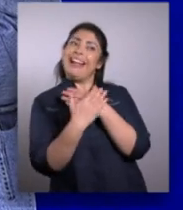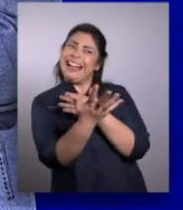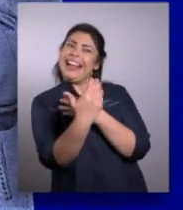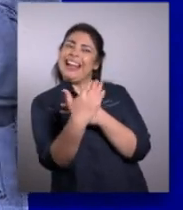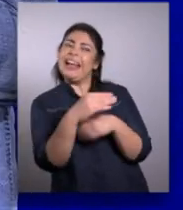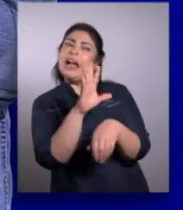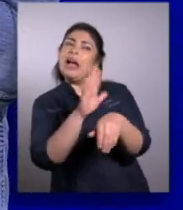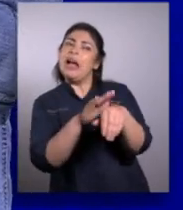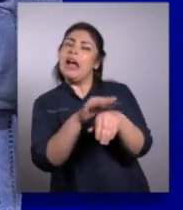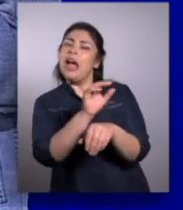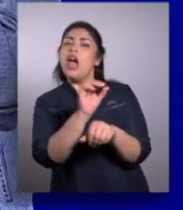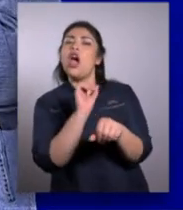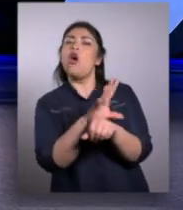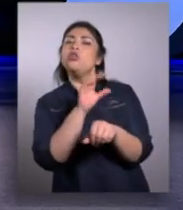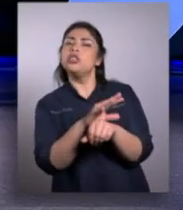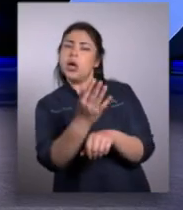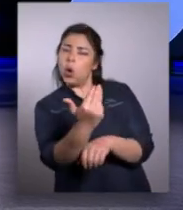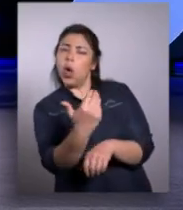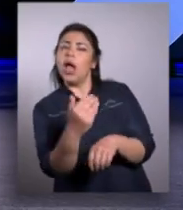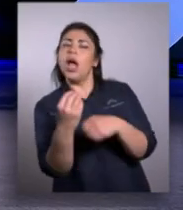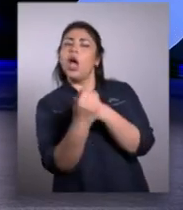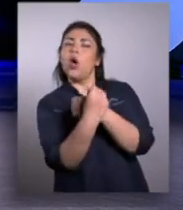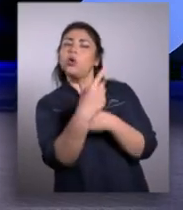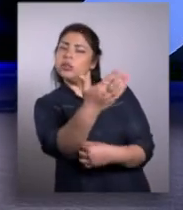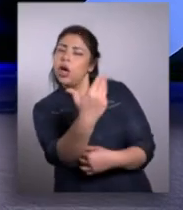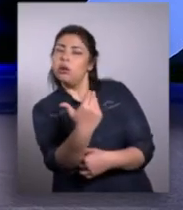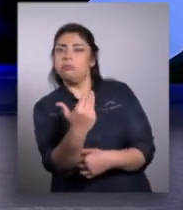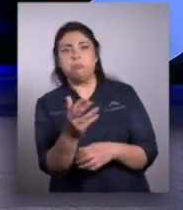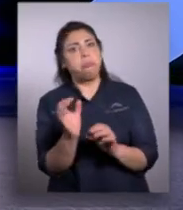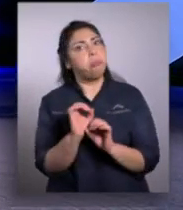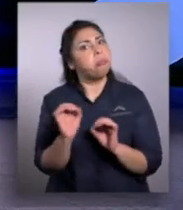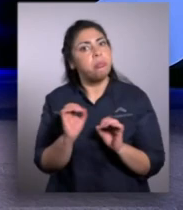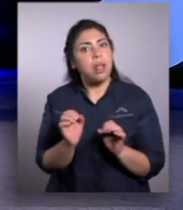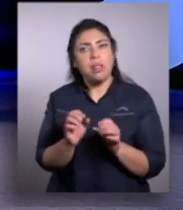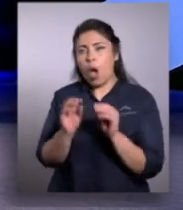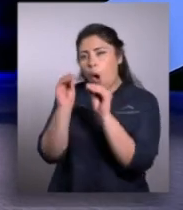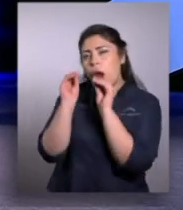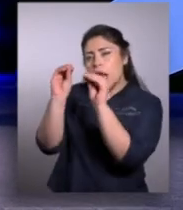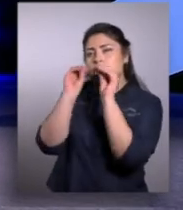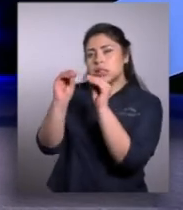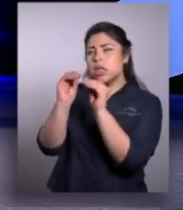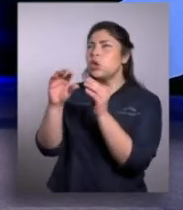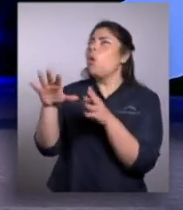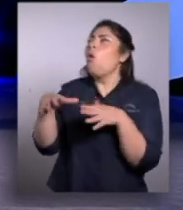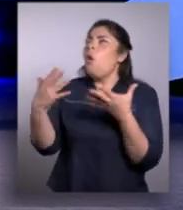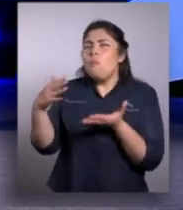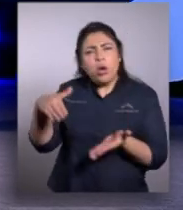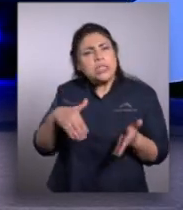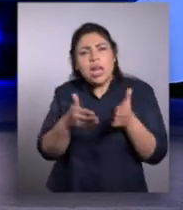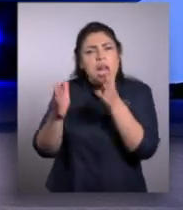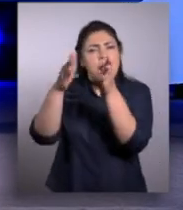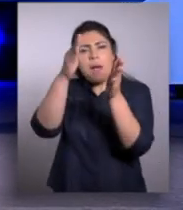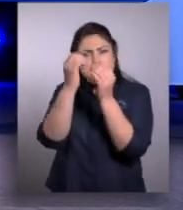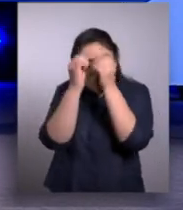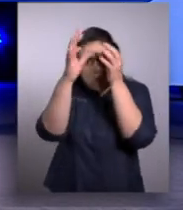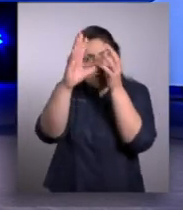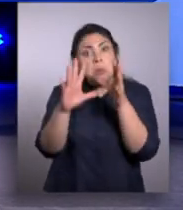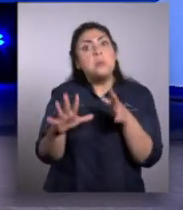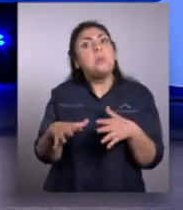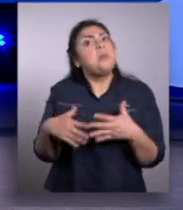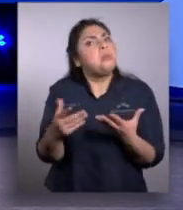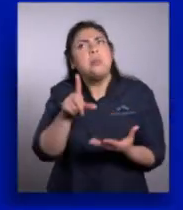enseñó el camino del juicio o le enseñó ciencia o le mostró la senda de la prudencia